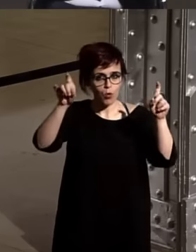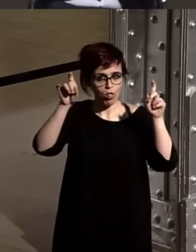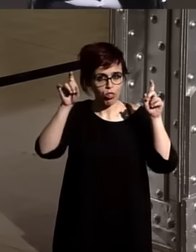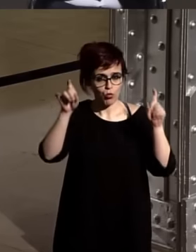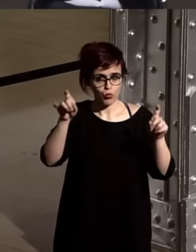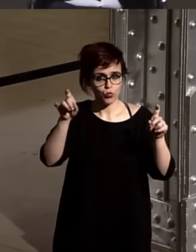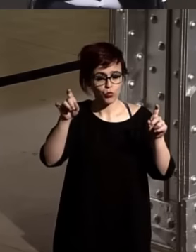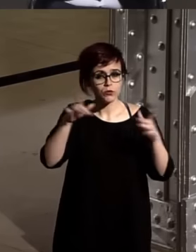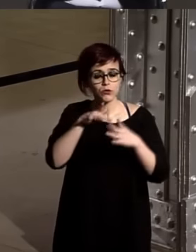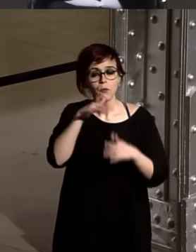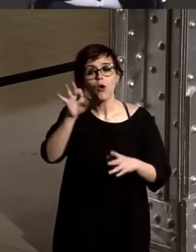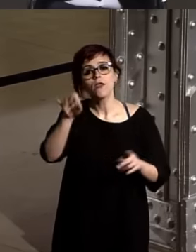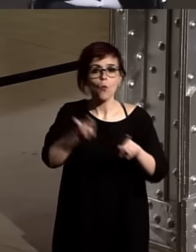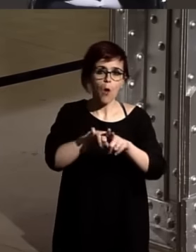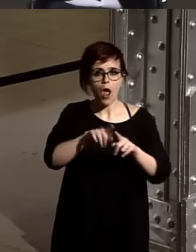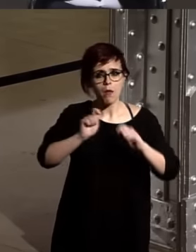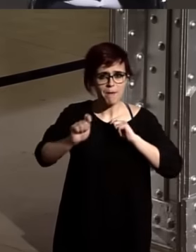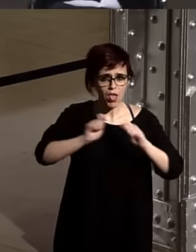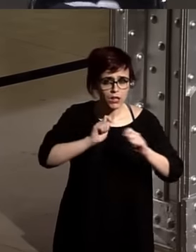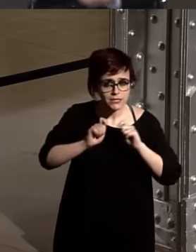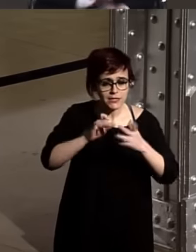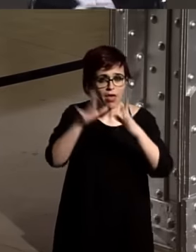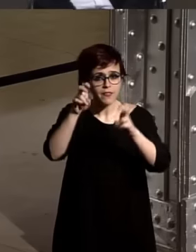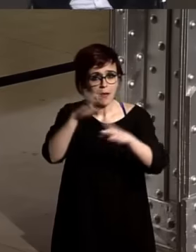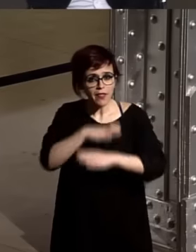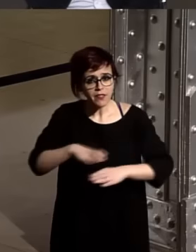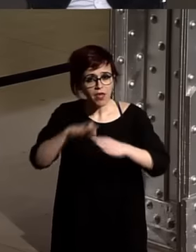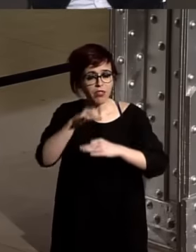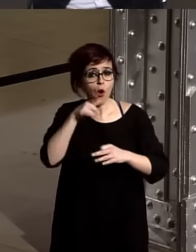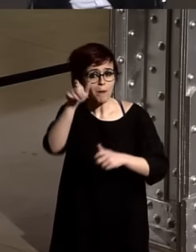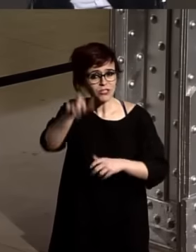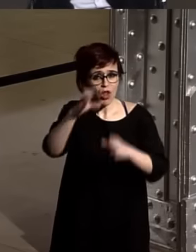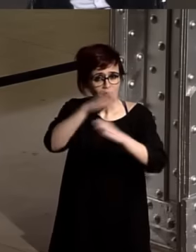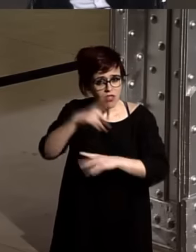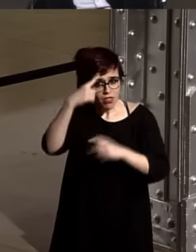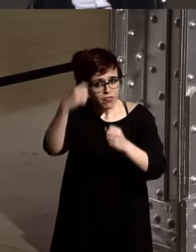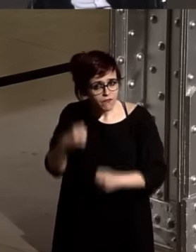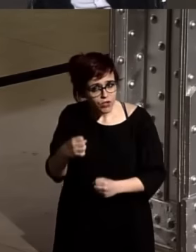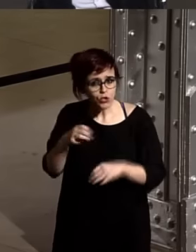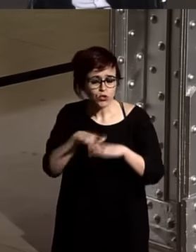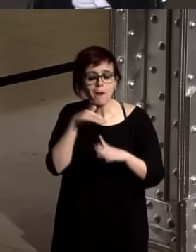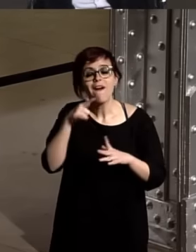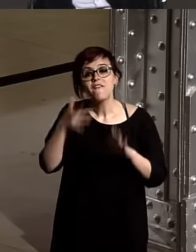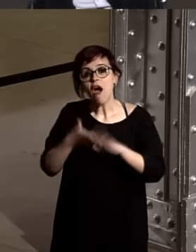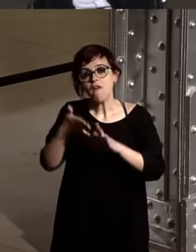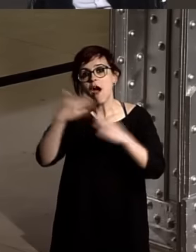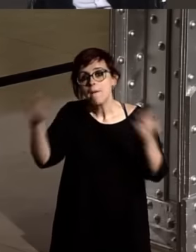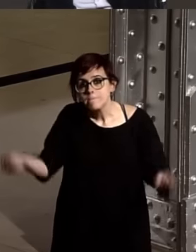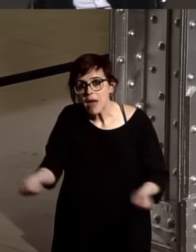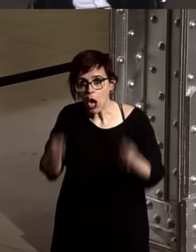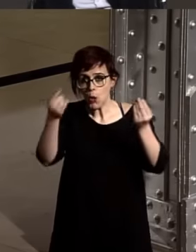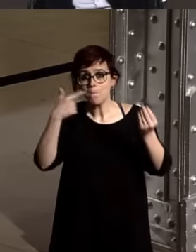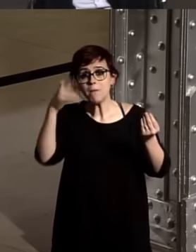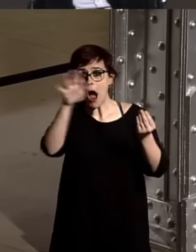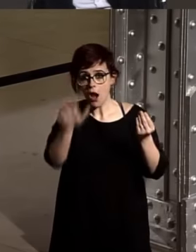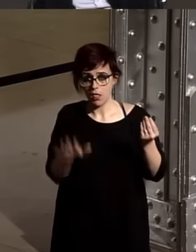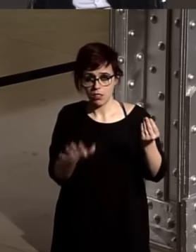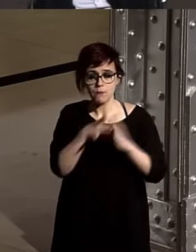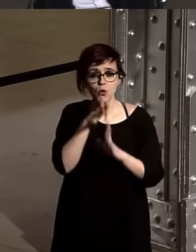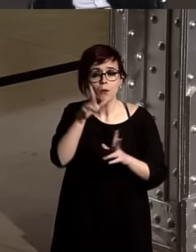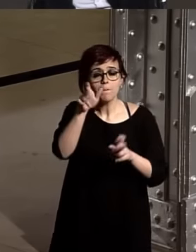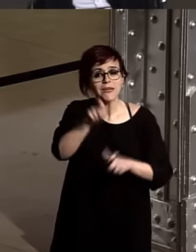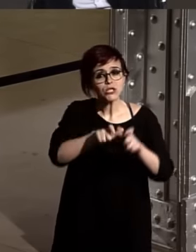el de los periodistas de ciencia o los mismos científicos que yo creo que sí que está mejorando que cada vez los científicos